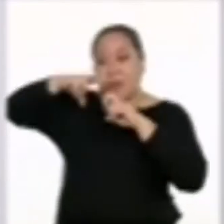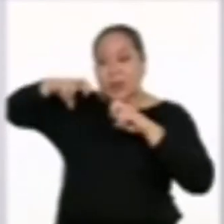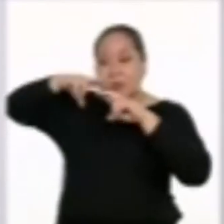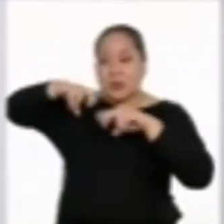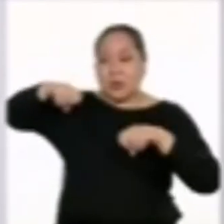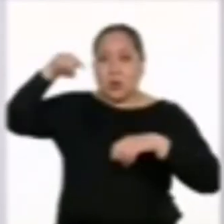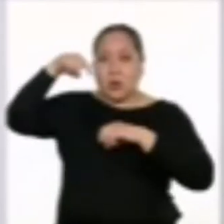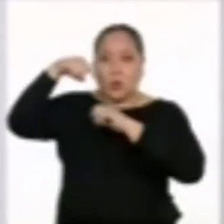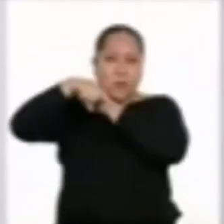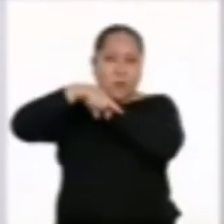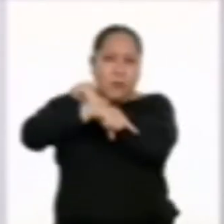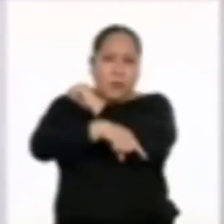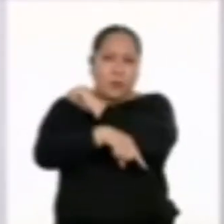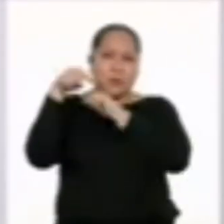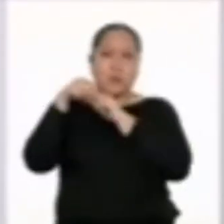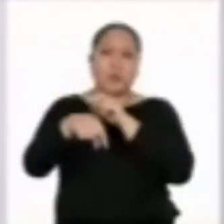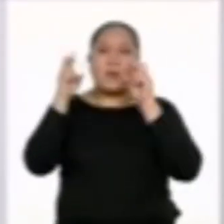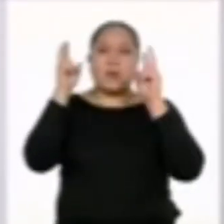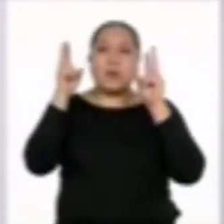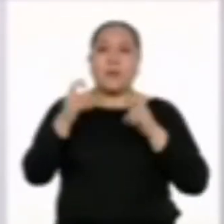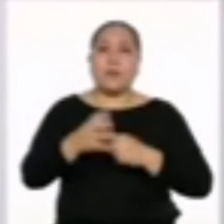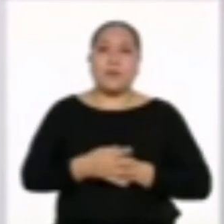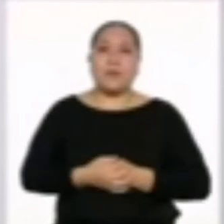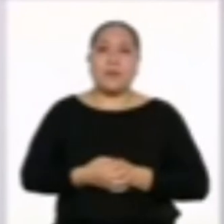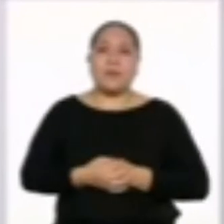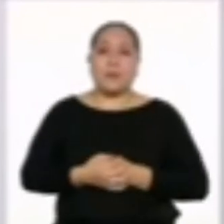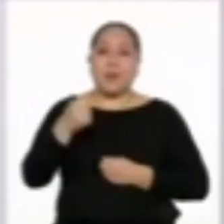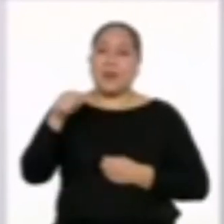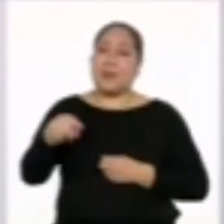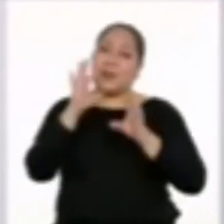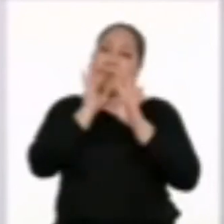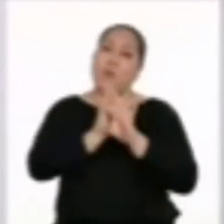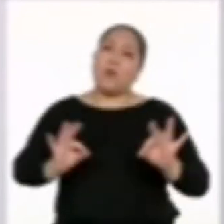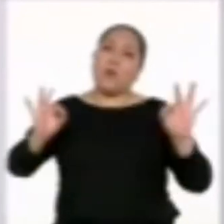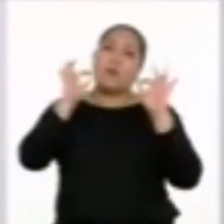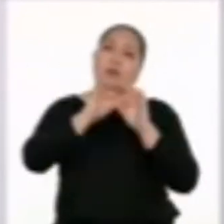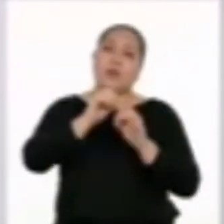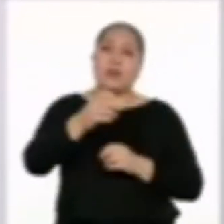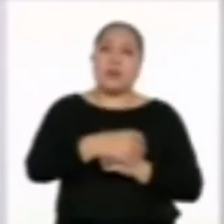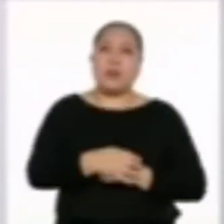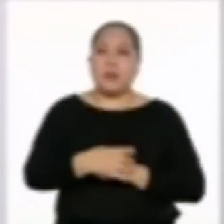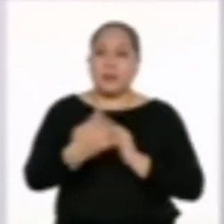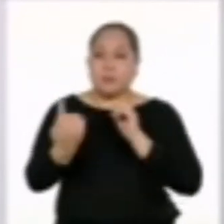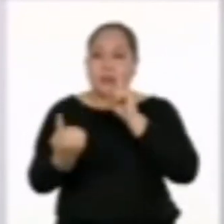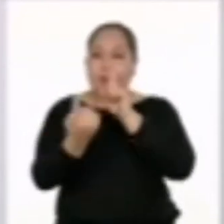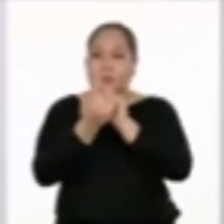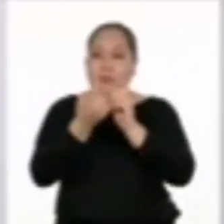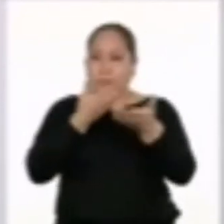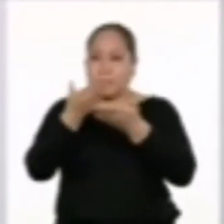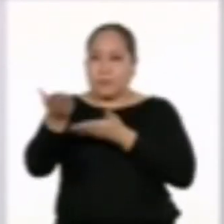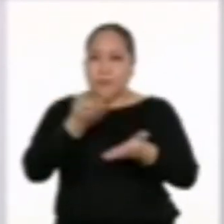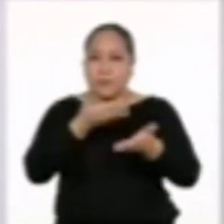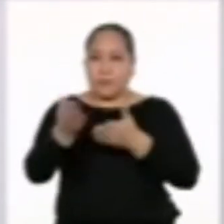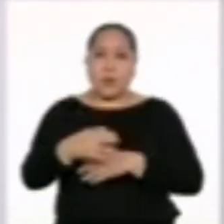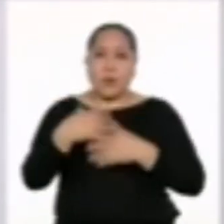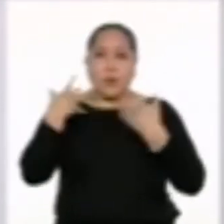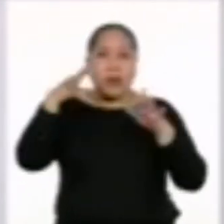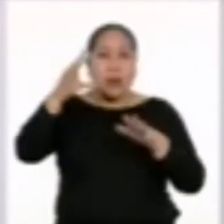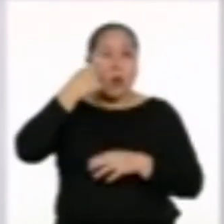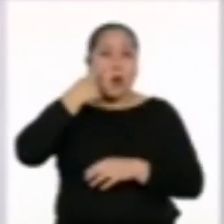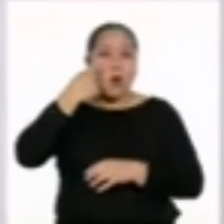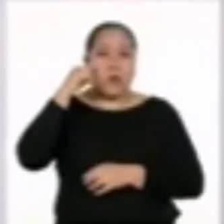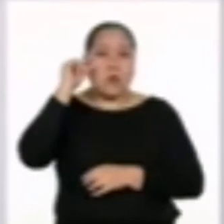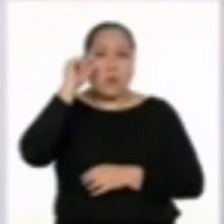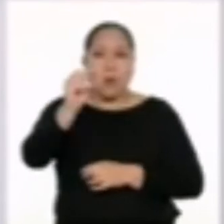y profundización en el tema. Por eso es tan importante la entrevista que tuvimos. Una vez que